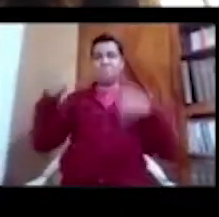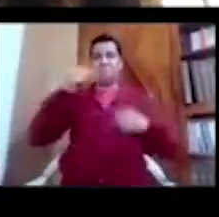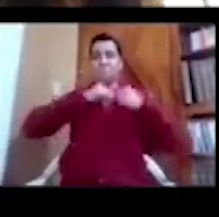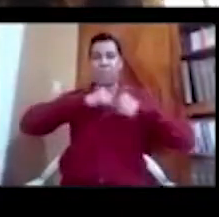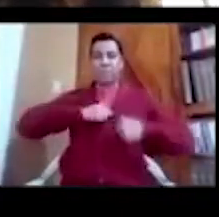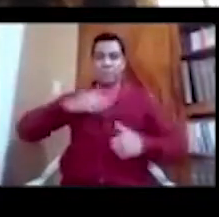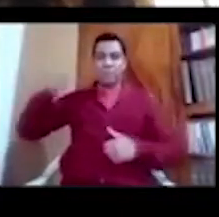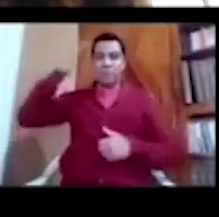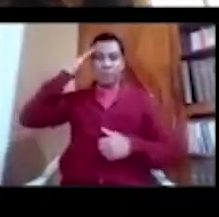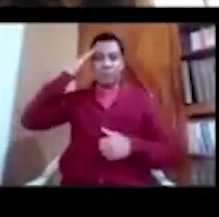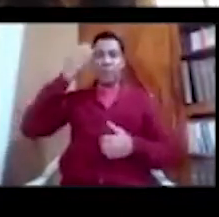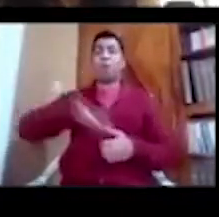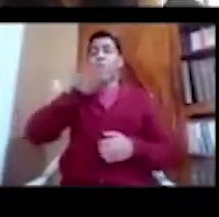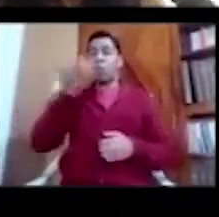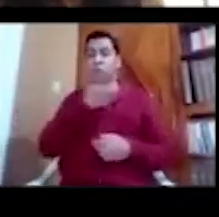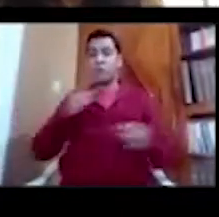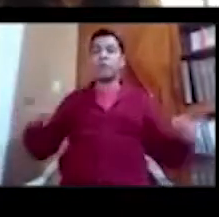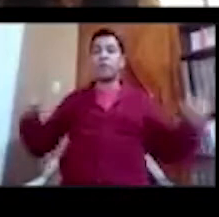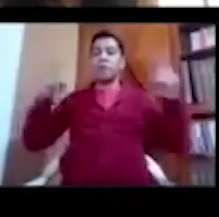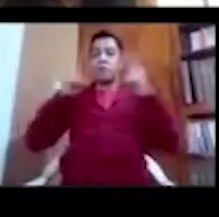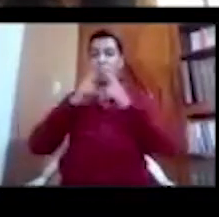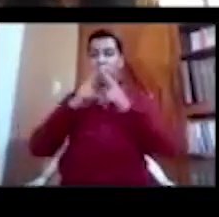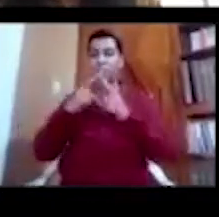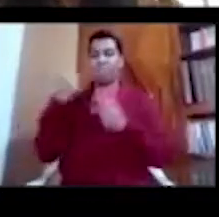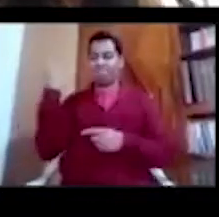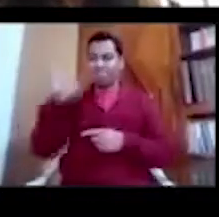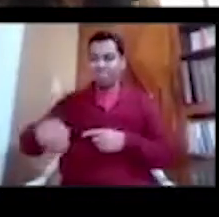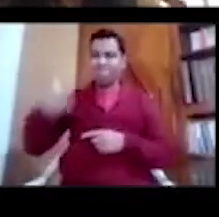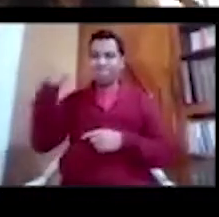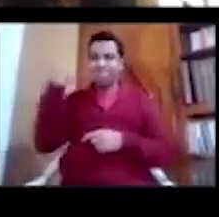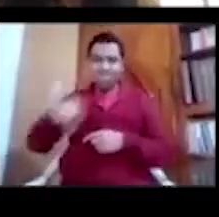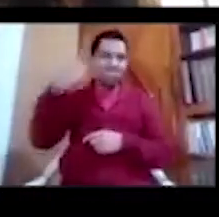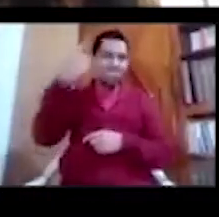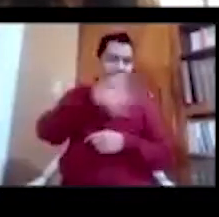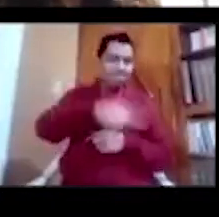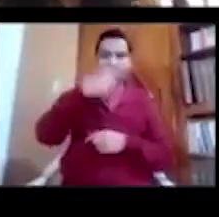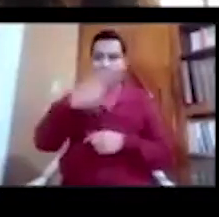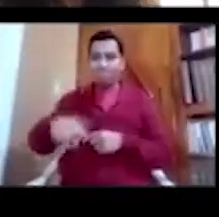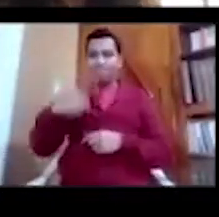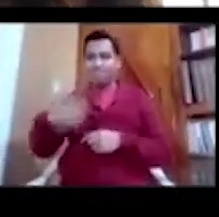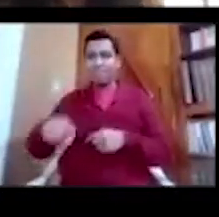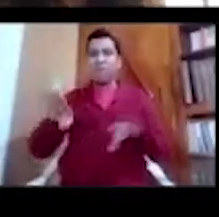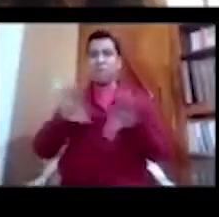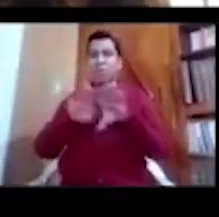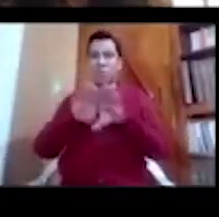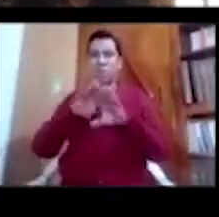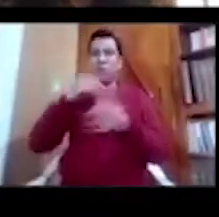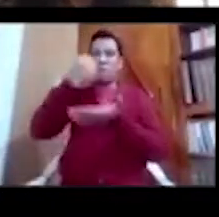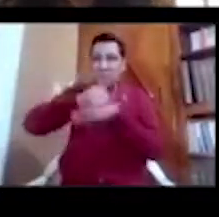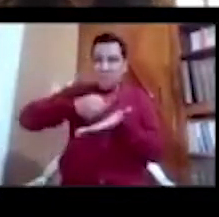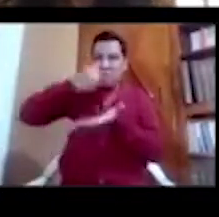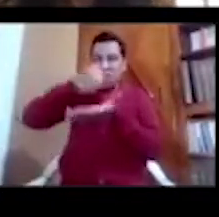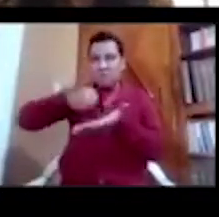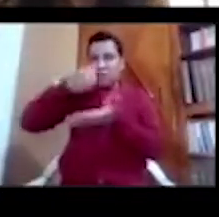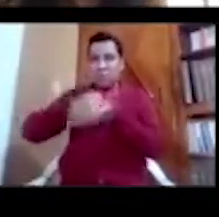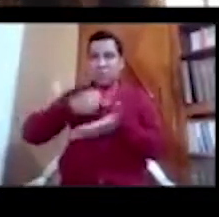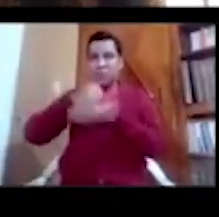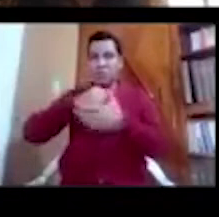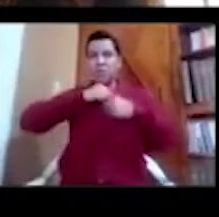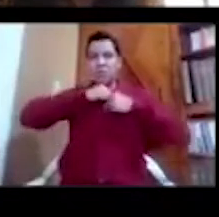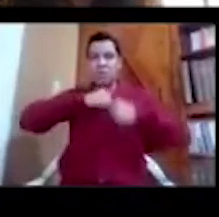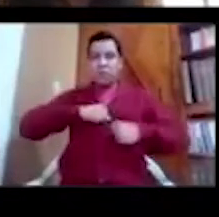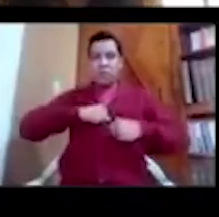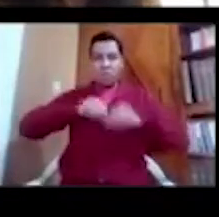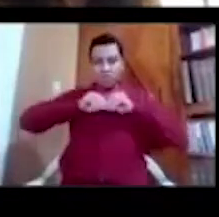costumbres, de las prácticas religiosas, como de una ideología hegemónica, una ideología dominante, que no